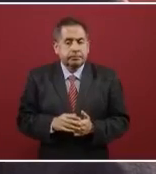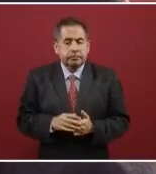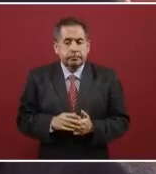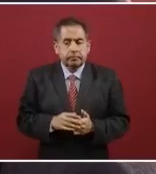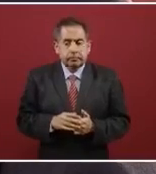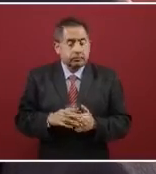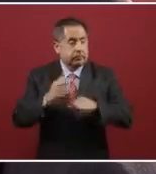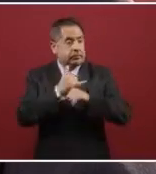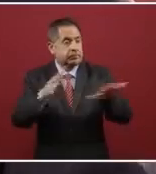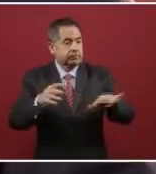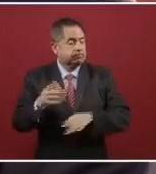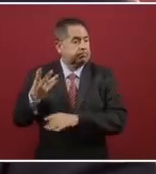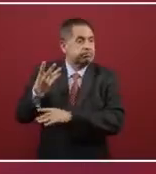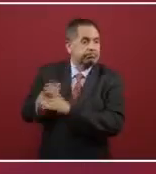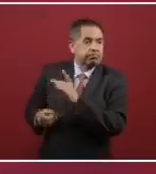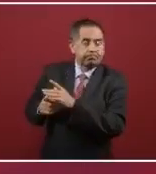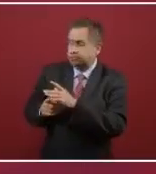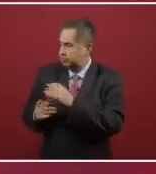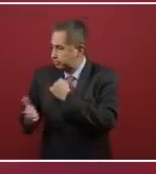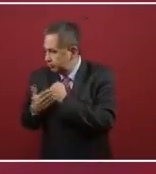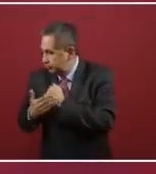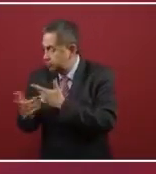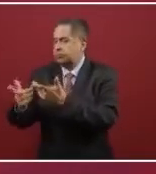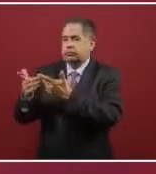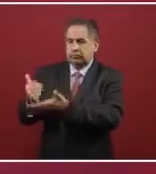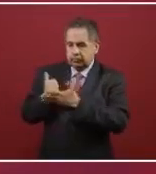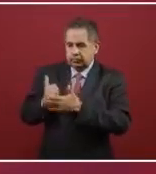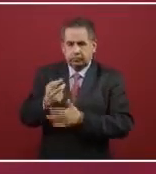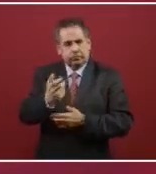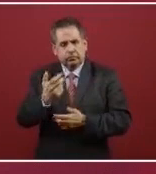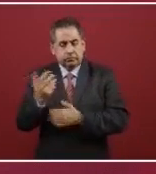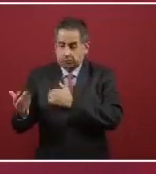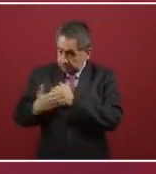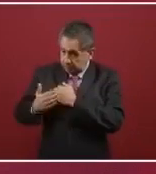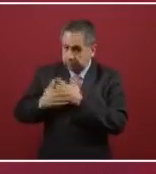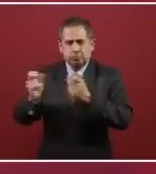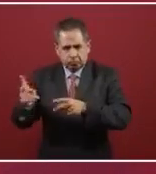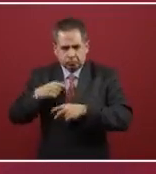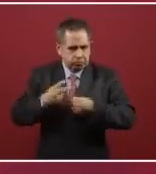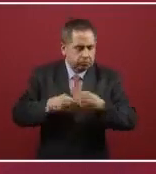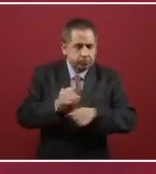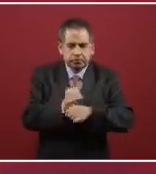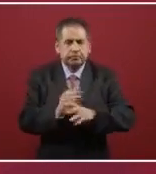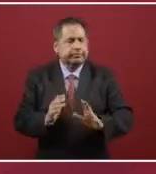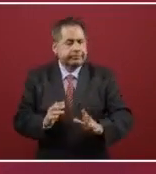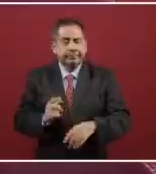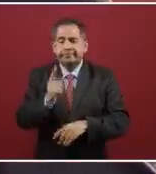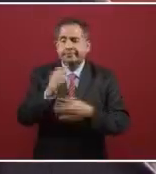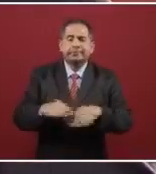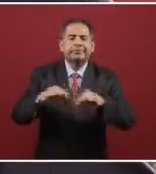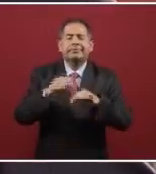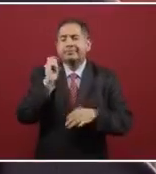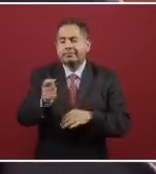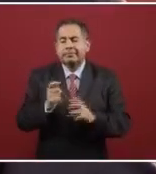a acumular de información, ¿sí? Nos ayudan ustedes. Lo importante es que ya no